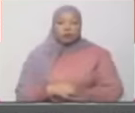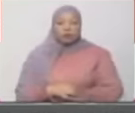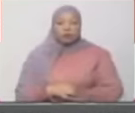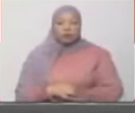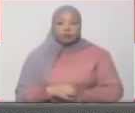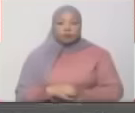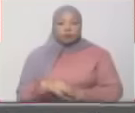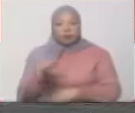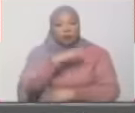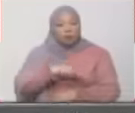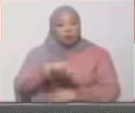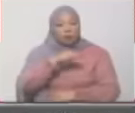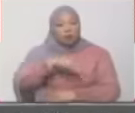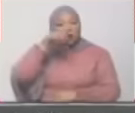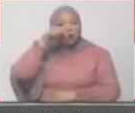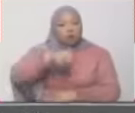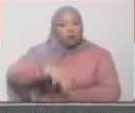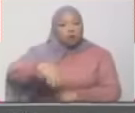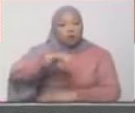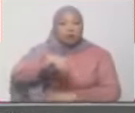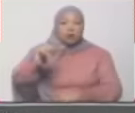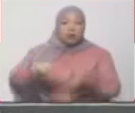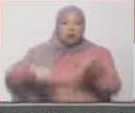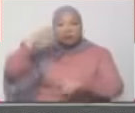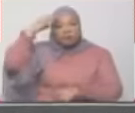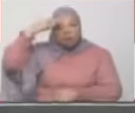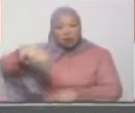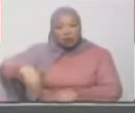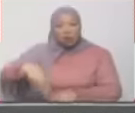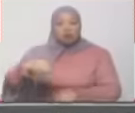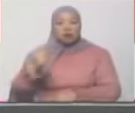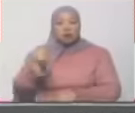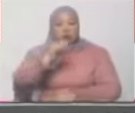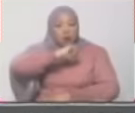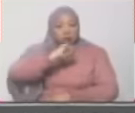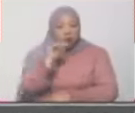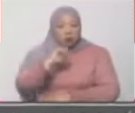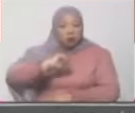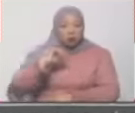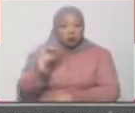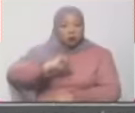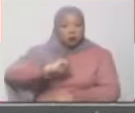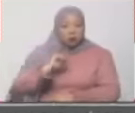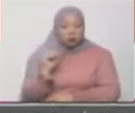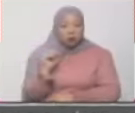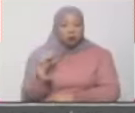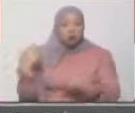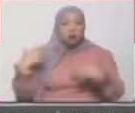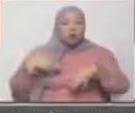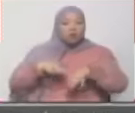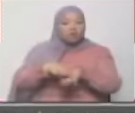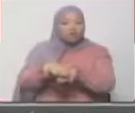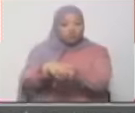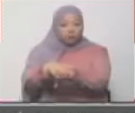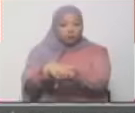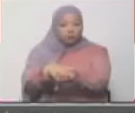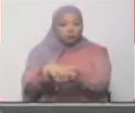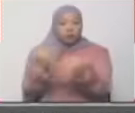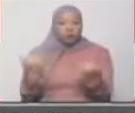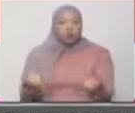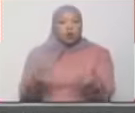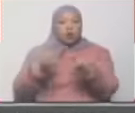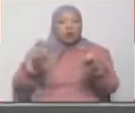la fusión popular, militar, policial. La fusión profunda. Y ya eso es un